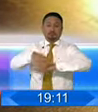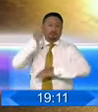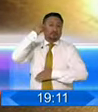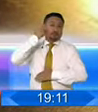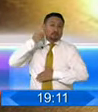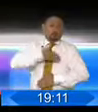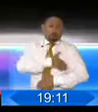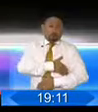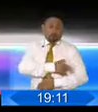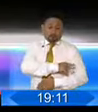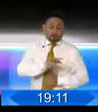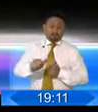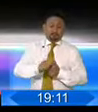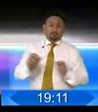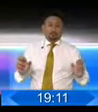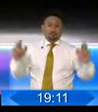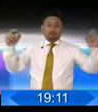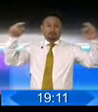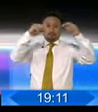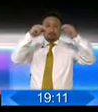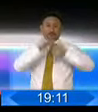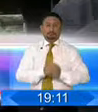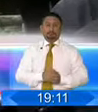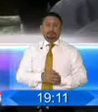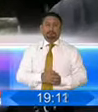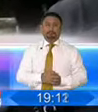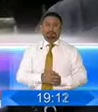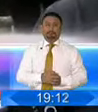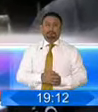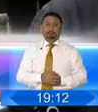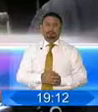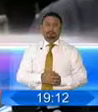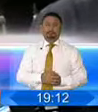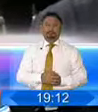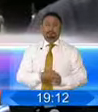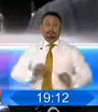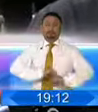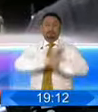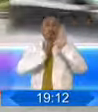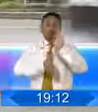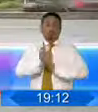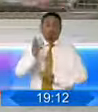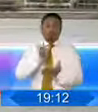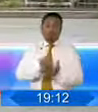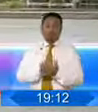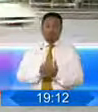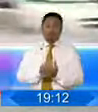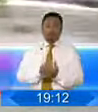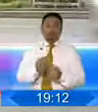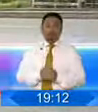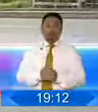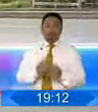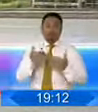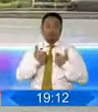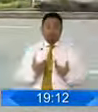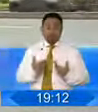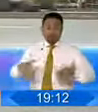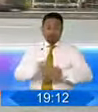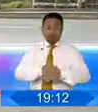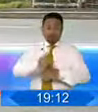Bolívar, a la altura del puente sobre la autopista Rumiñahui. Salió de compras en la mañana y ya no volvió. Los cuerpos quedaron regados en la